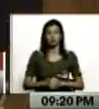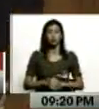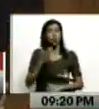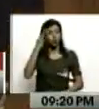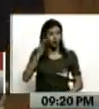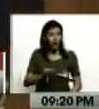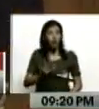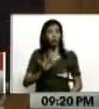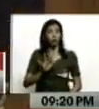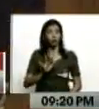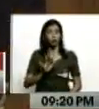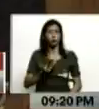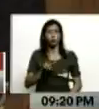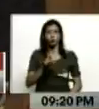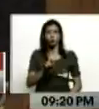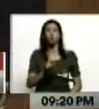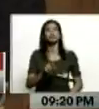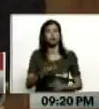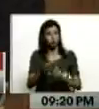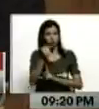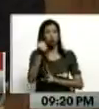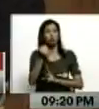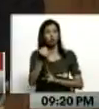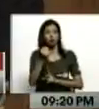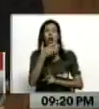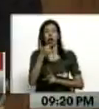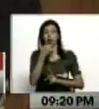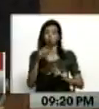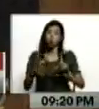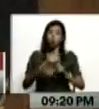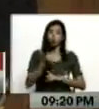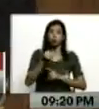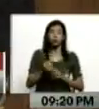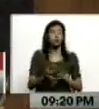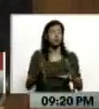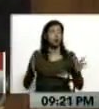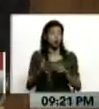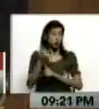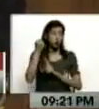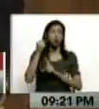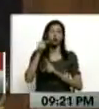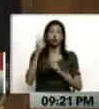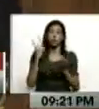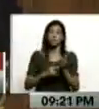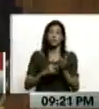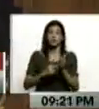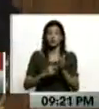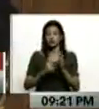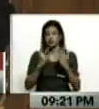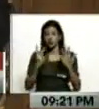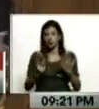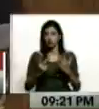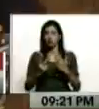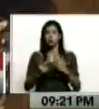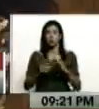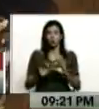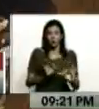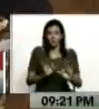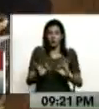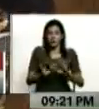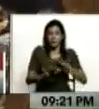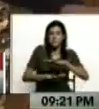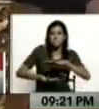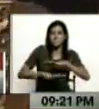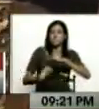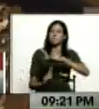fue creo otro de los avances importantes del 2007 haber construido